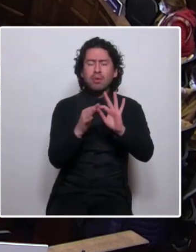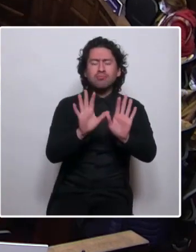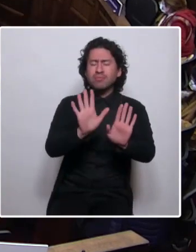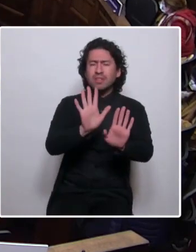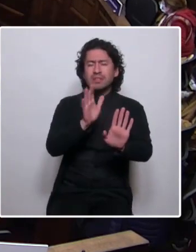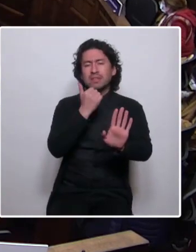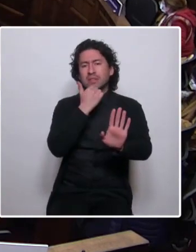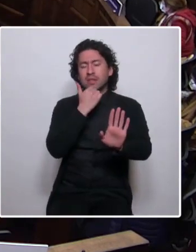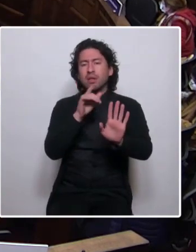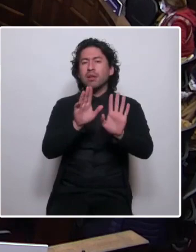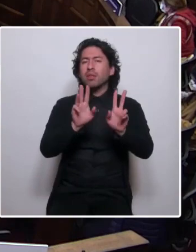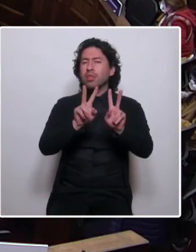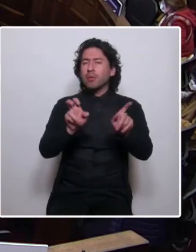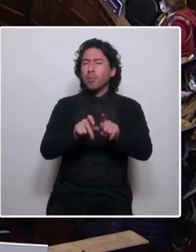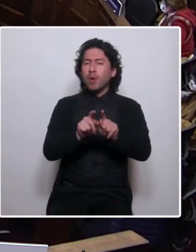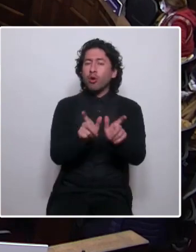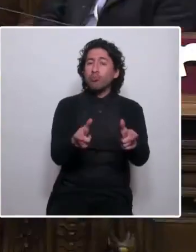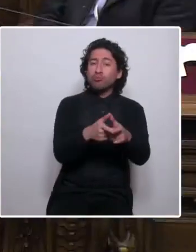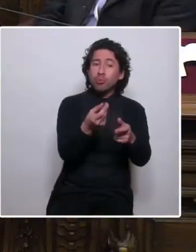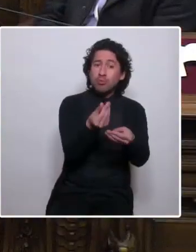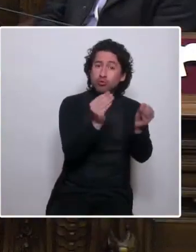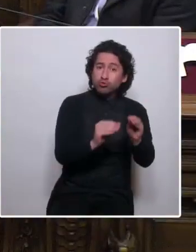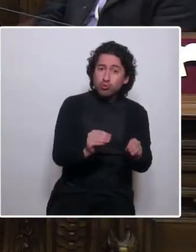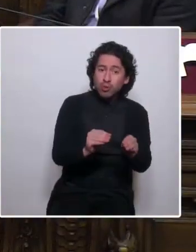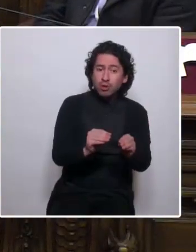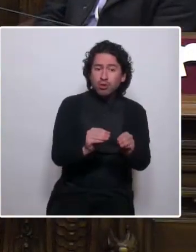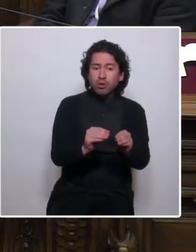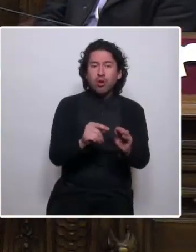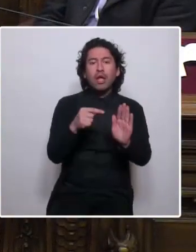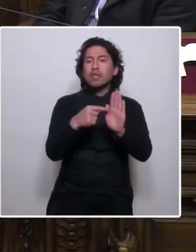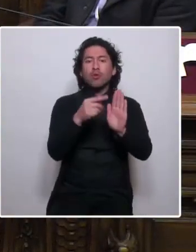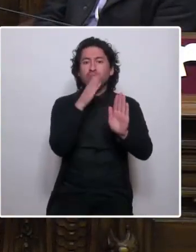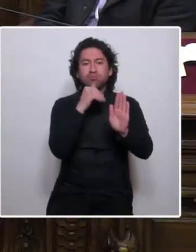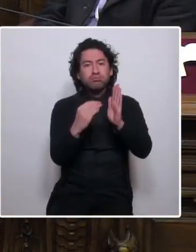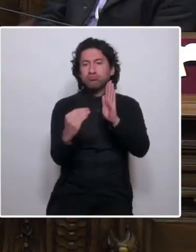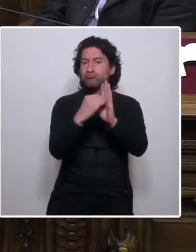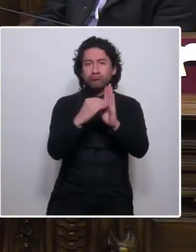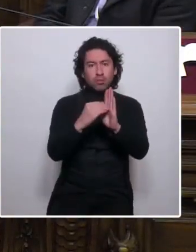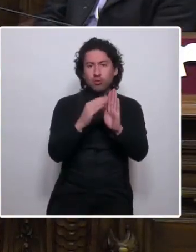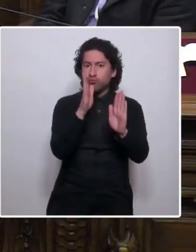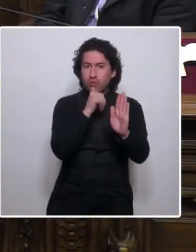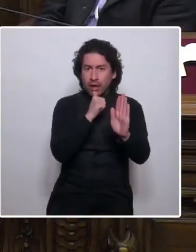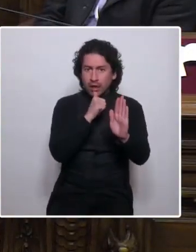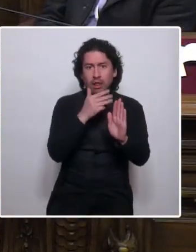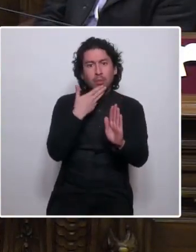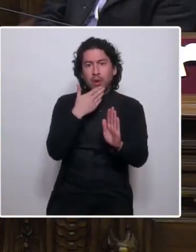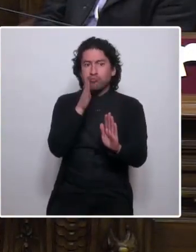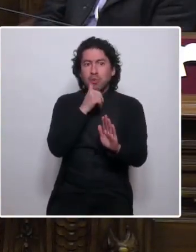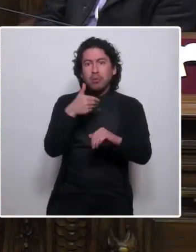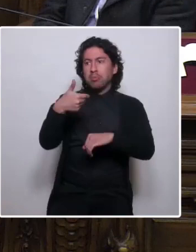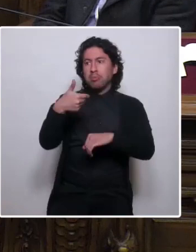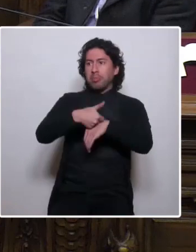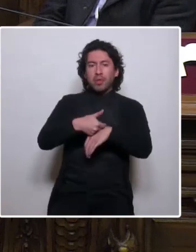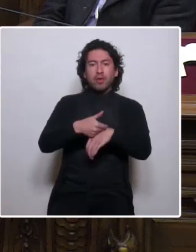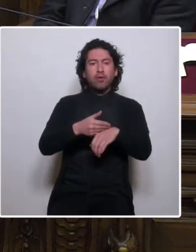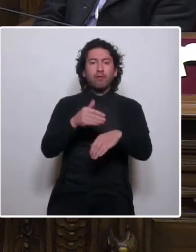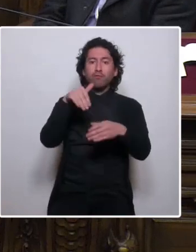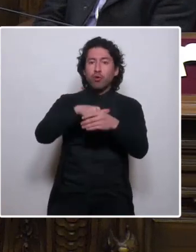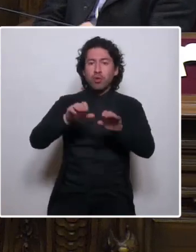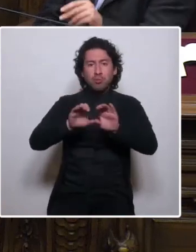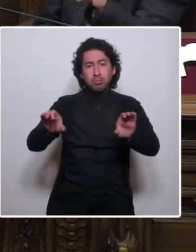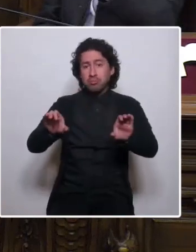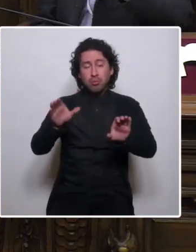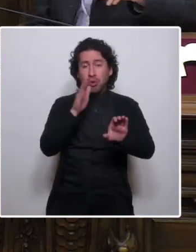de la Comisión de Presupuesto y Administración Interior, que no tuvo enmiendas y tampoco se pidió votación separada, por lo tanto se entiende aprobada